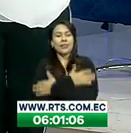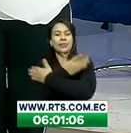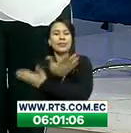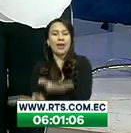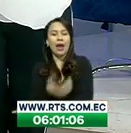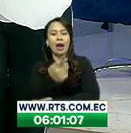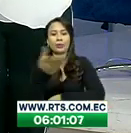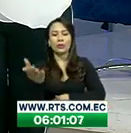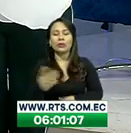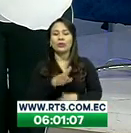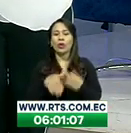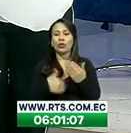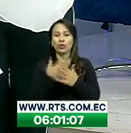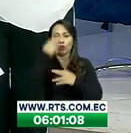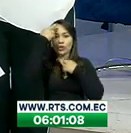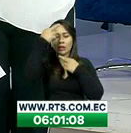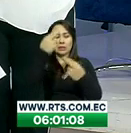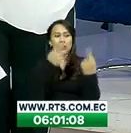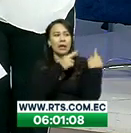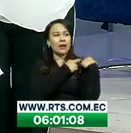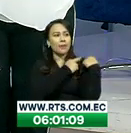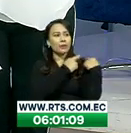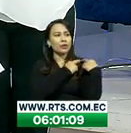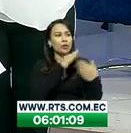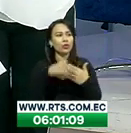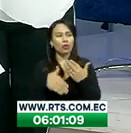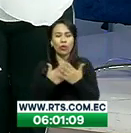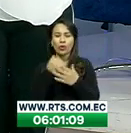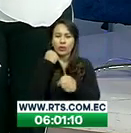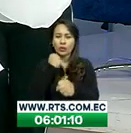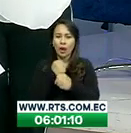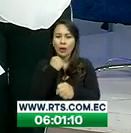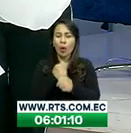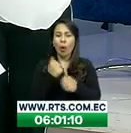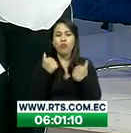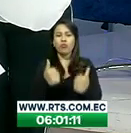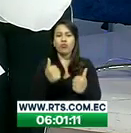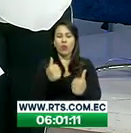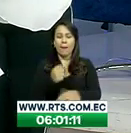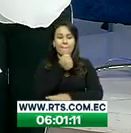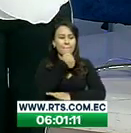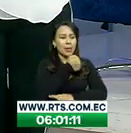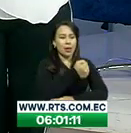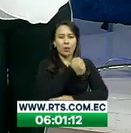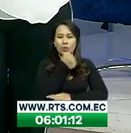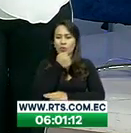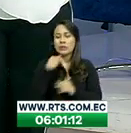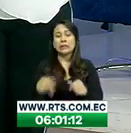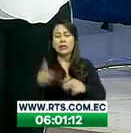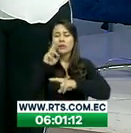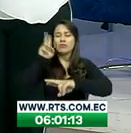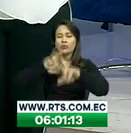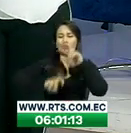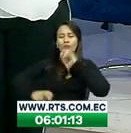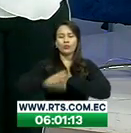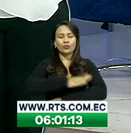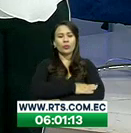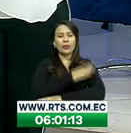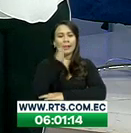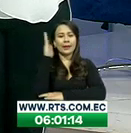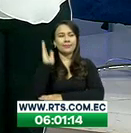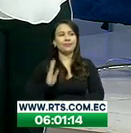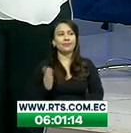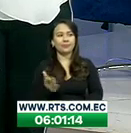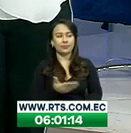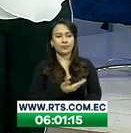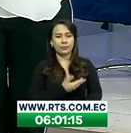información preparada con mucha responsabilidad, por supuesto, con buen criterio periodístico, procurando la imparcialidad. Y